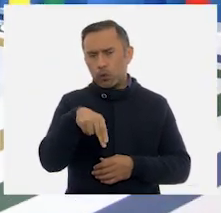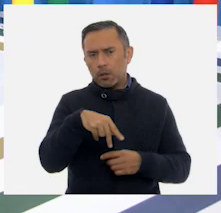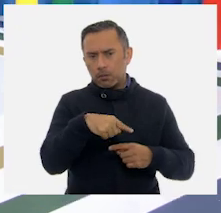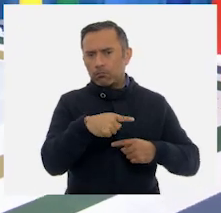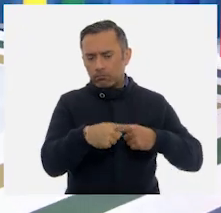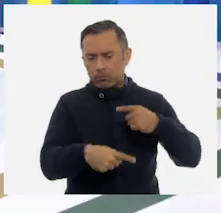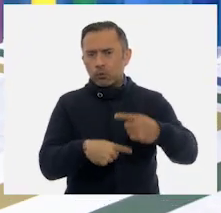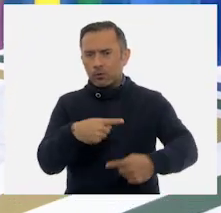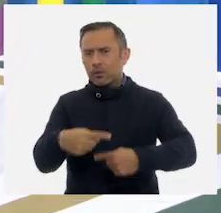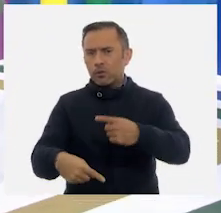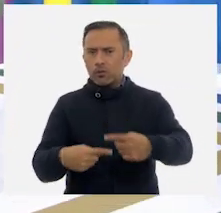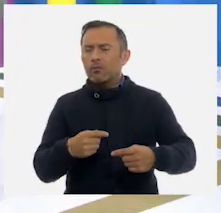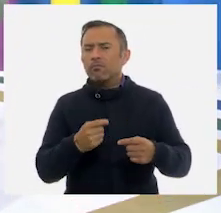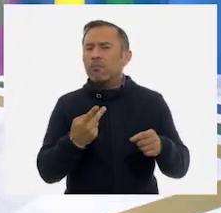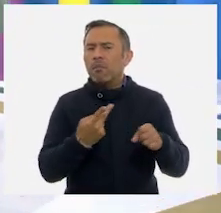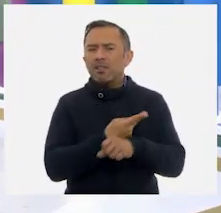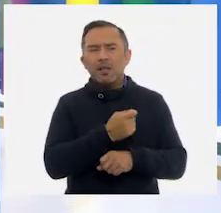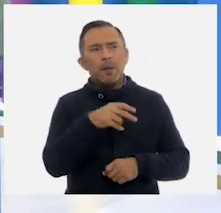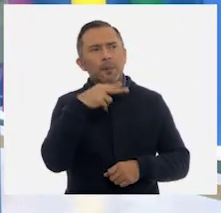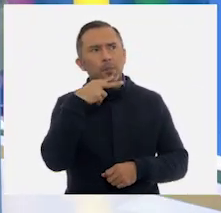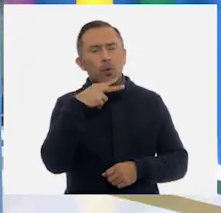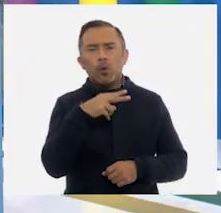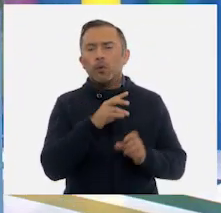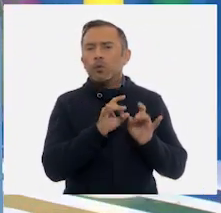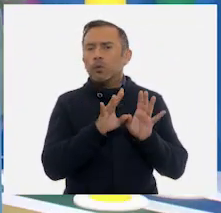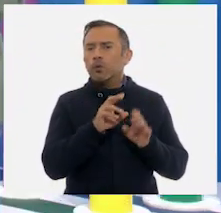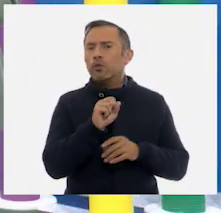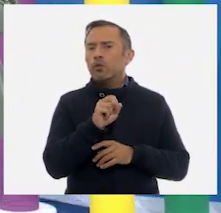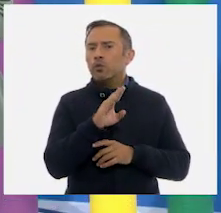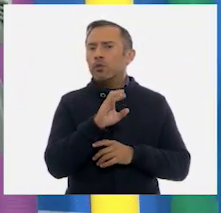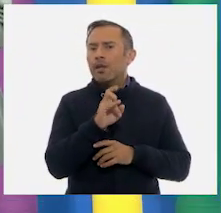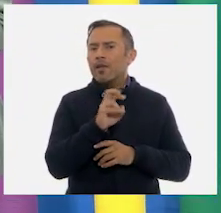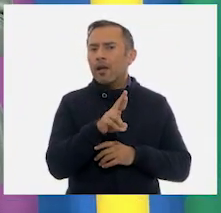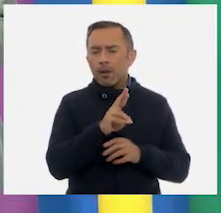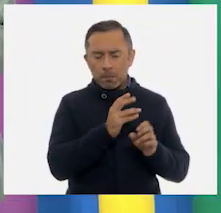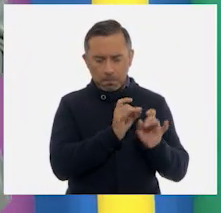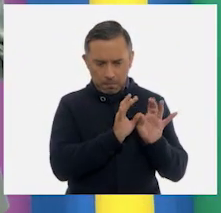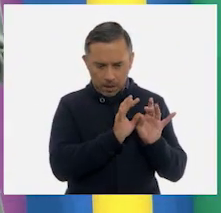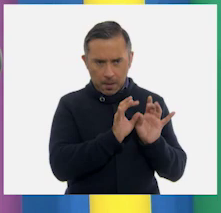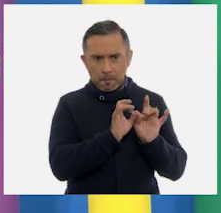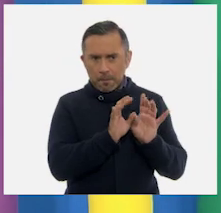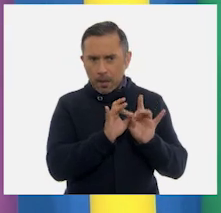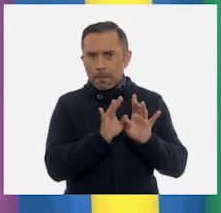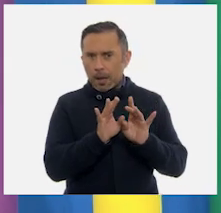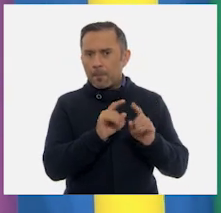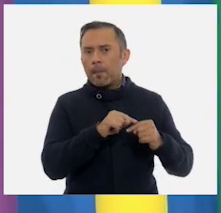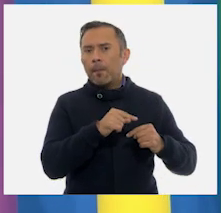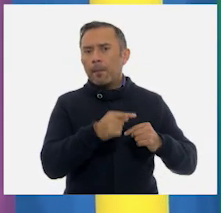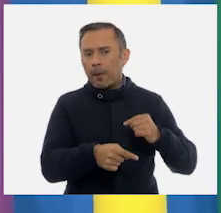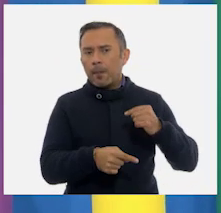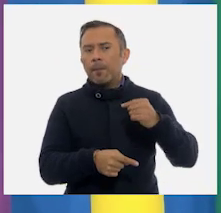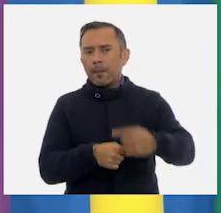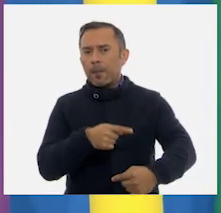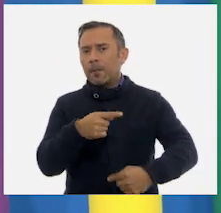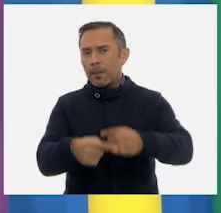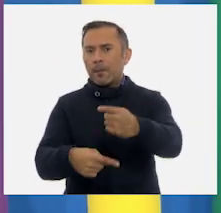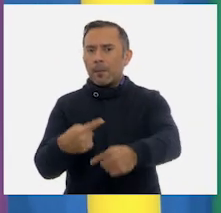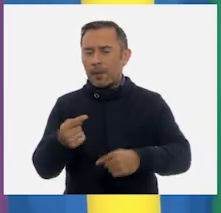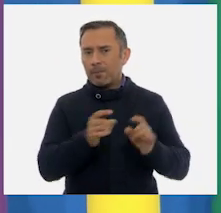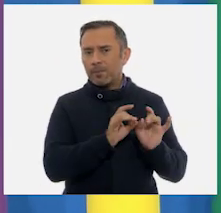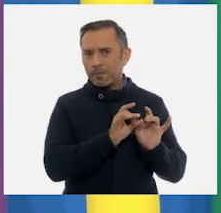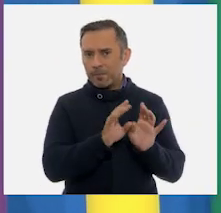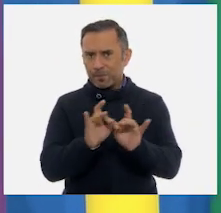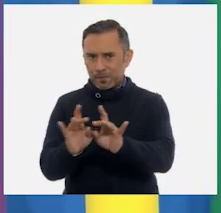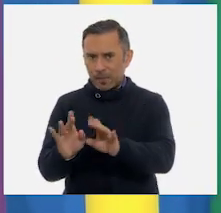al verbo suceder, es decir, algo que va detrás de otra cosa. Y ahora que lo mencionamos, recuerdo que he oído